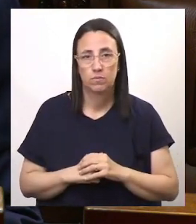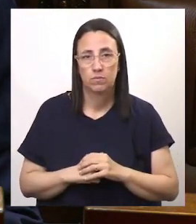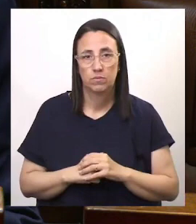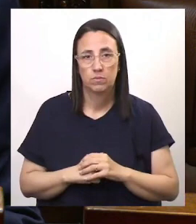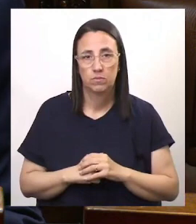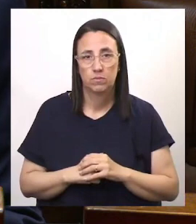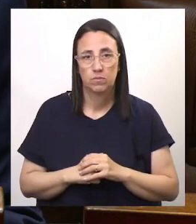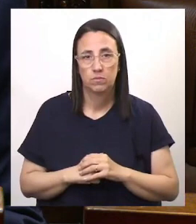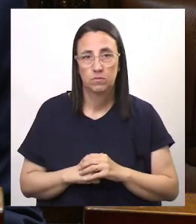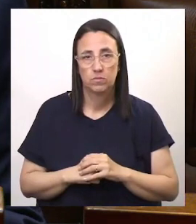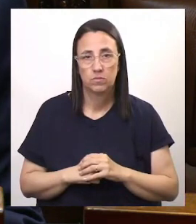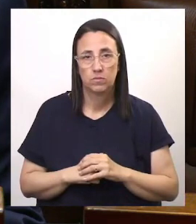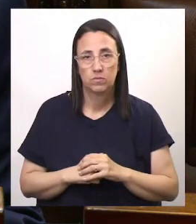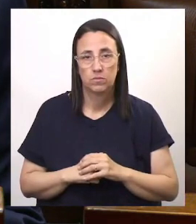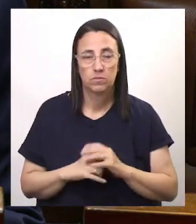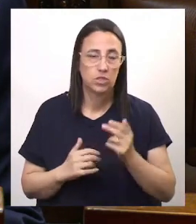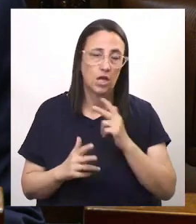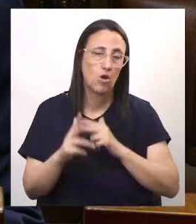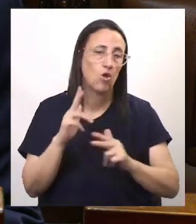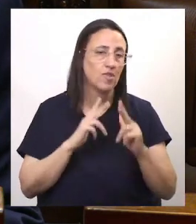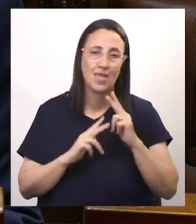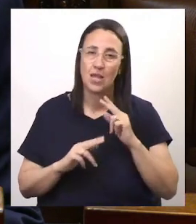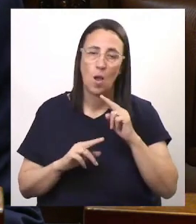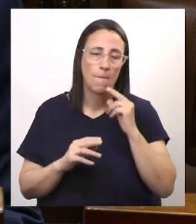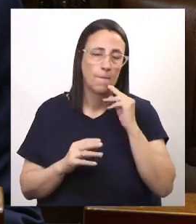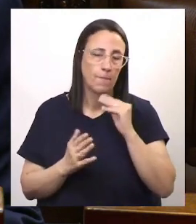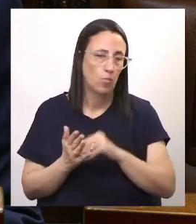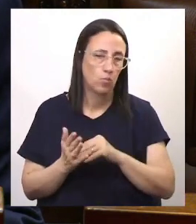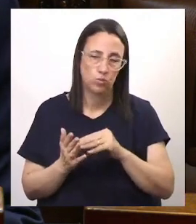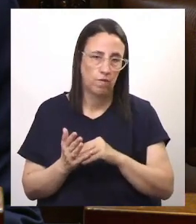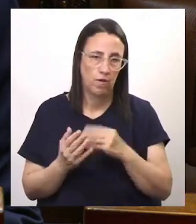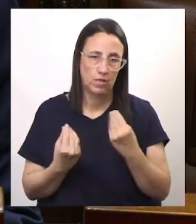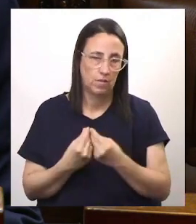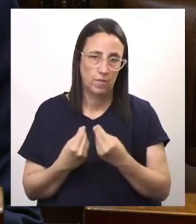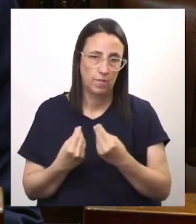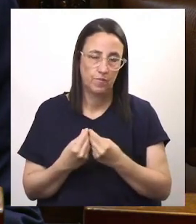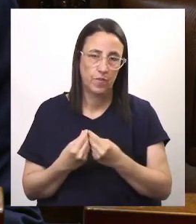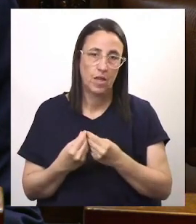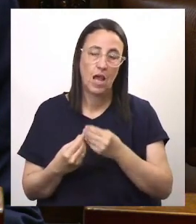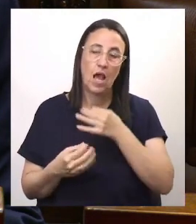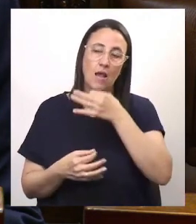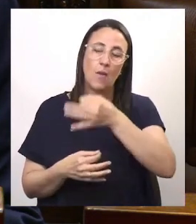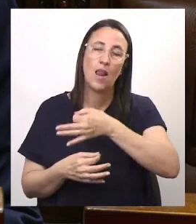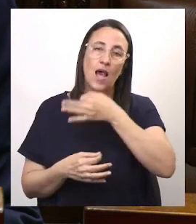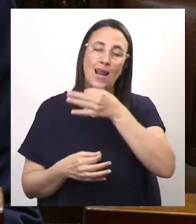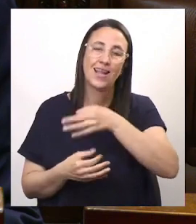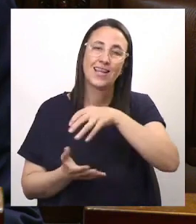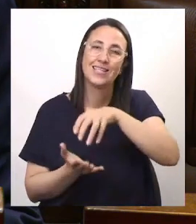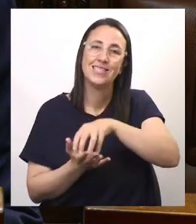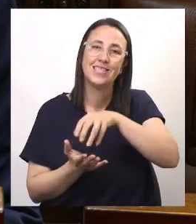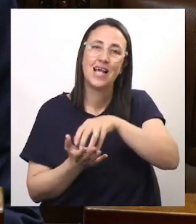Yo creo que, y ya lo dije en ocasión de hablar en el salón de eventos